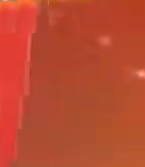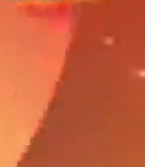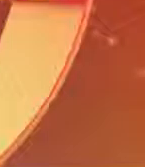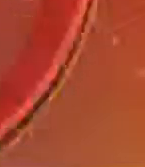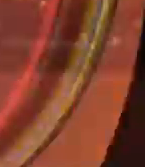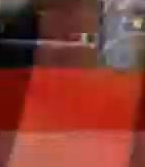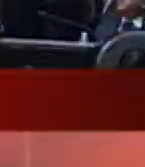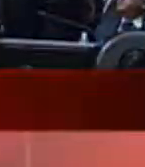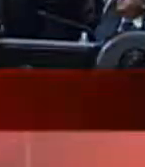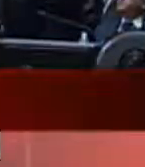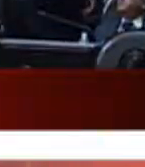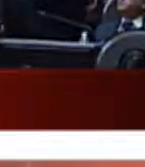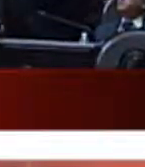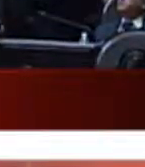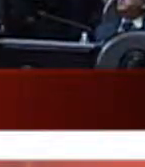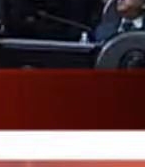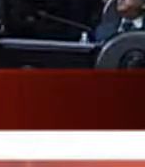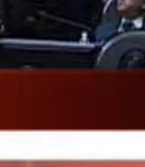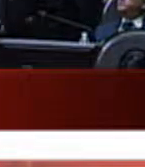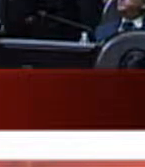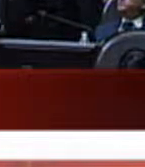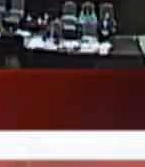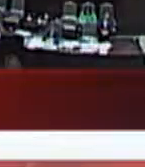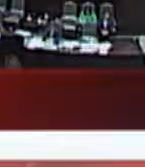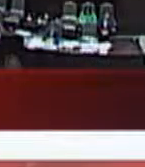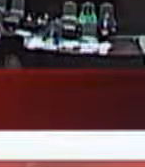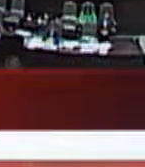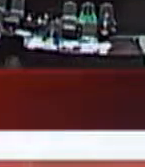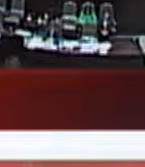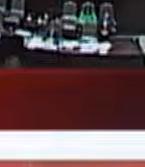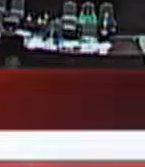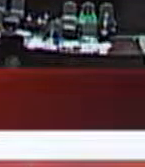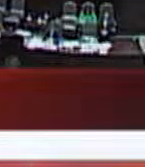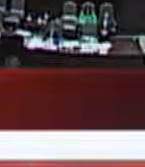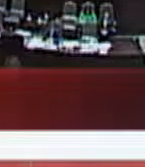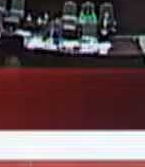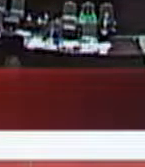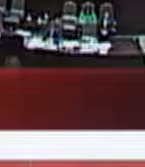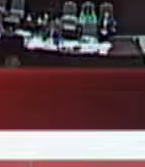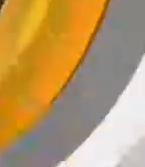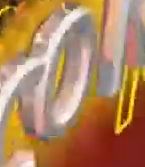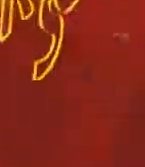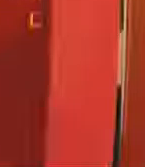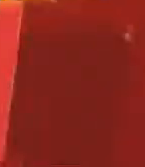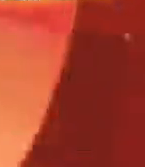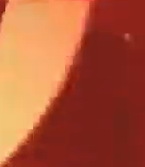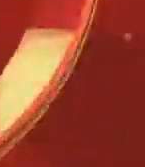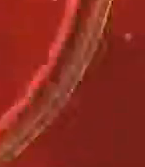Al regresar, avalan en San Lázaro creación de Secretaría de Cultura.